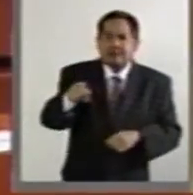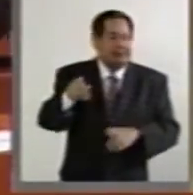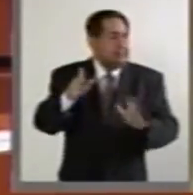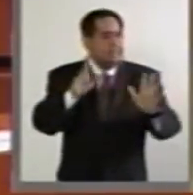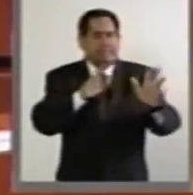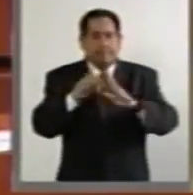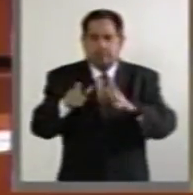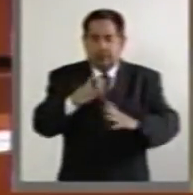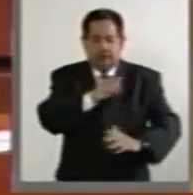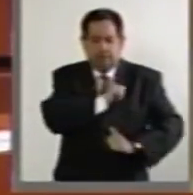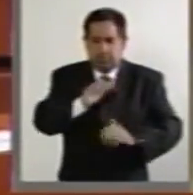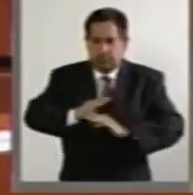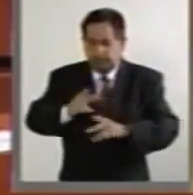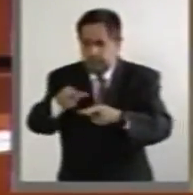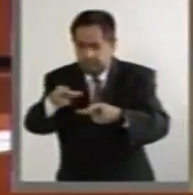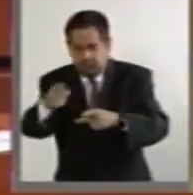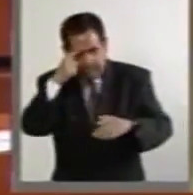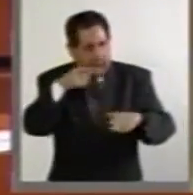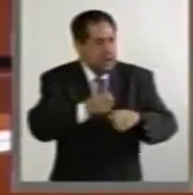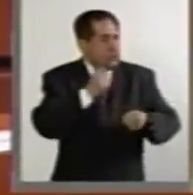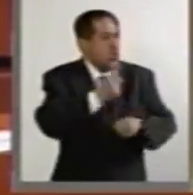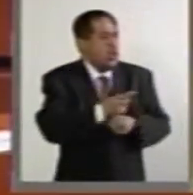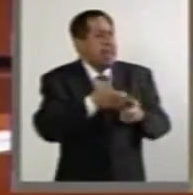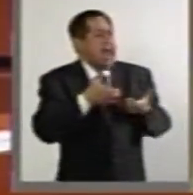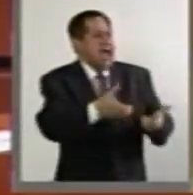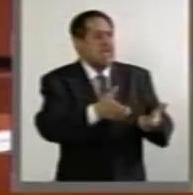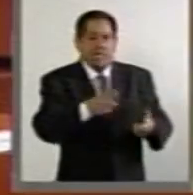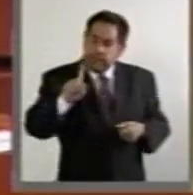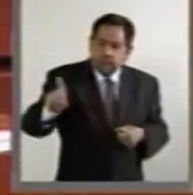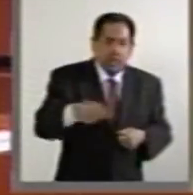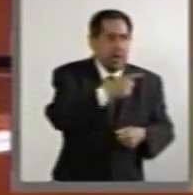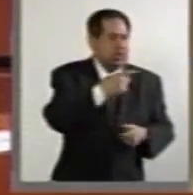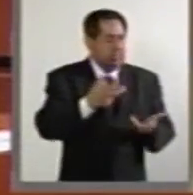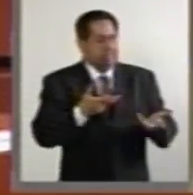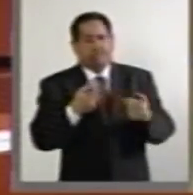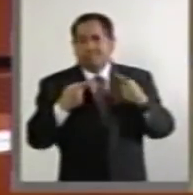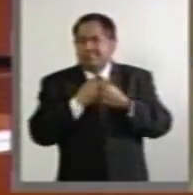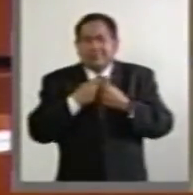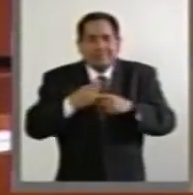institución que no está preparada para tareas de seguridad pública a hacer tareas de seguridad pública.